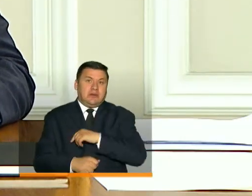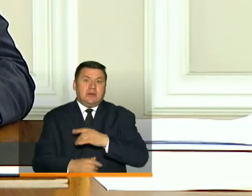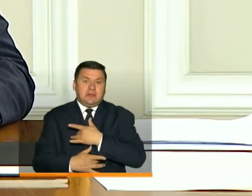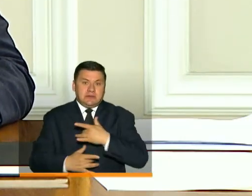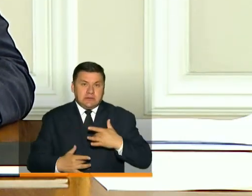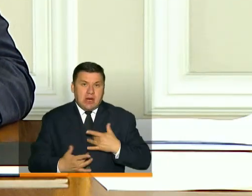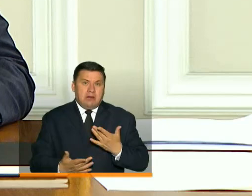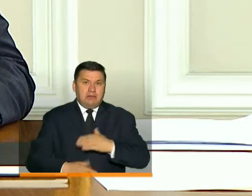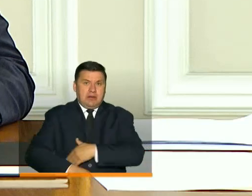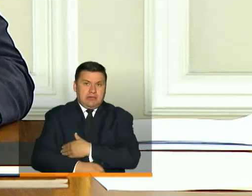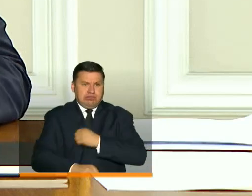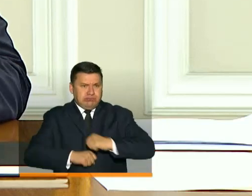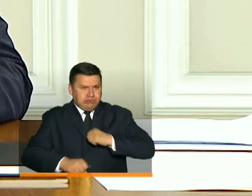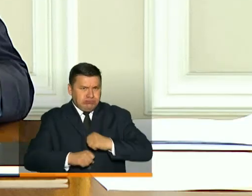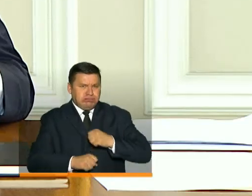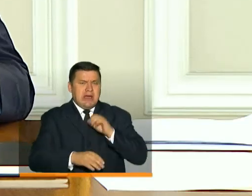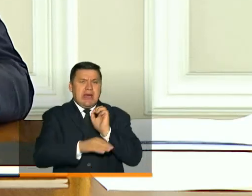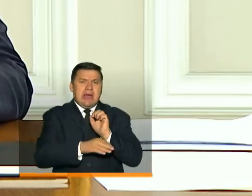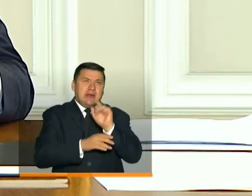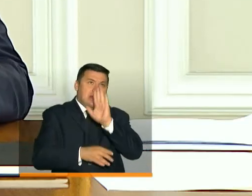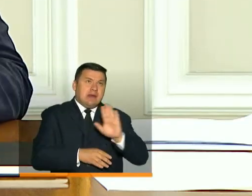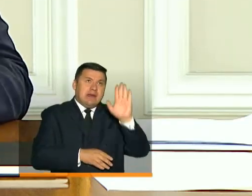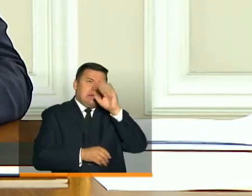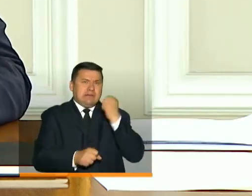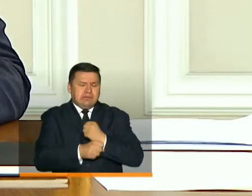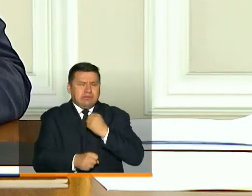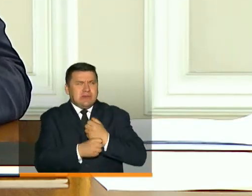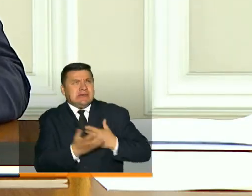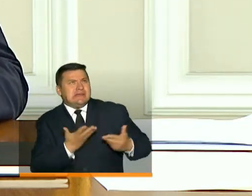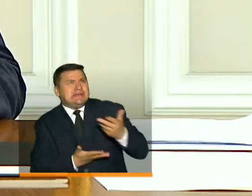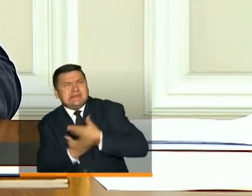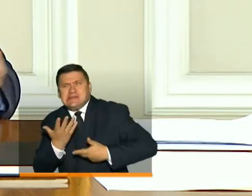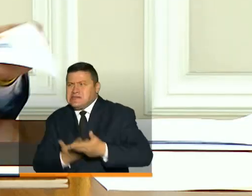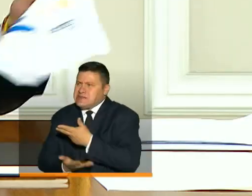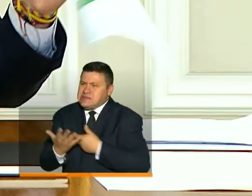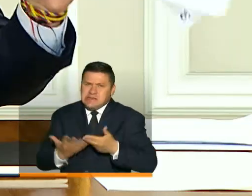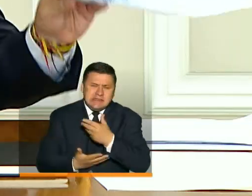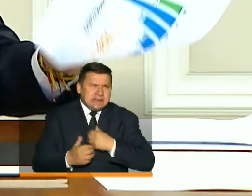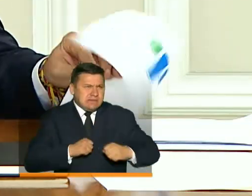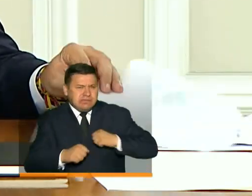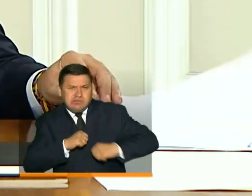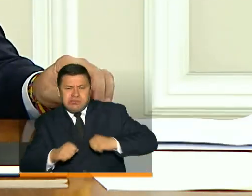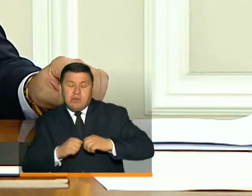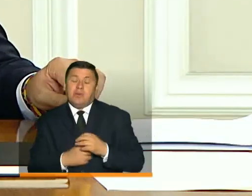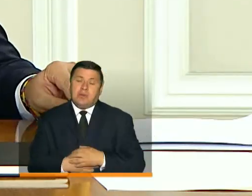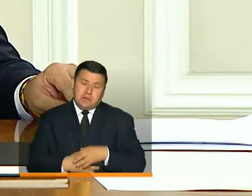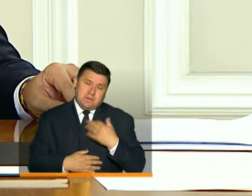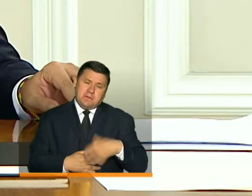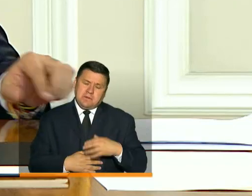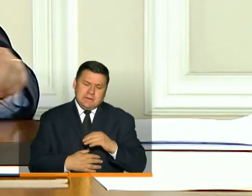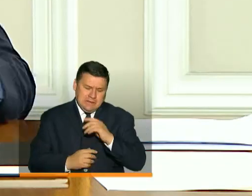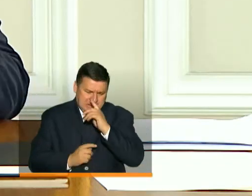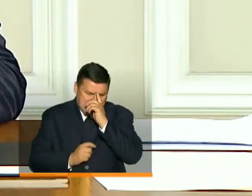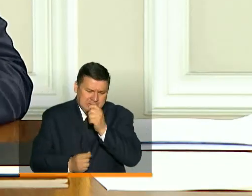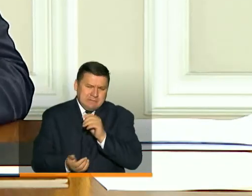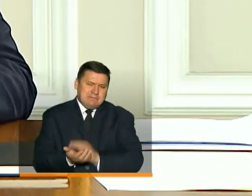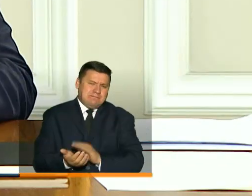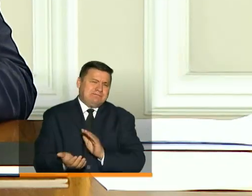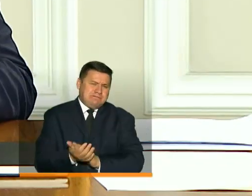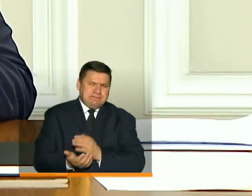hecho los entes territoriales y que ha hecho el trabajo interagencial, realmente es muy digno de